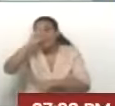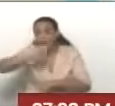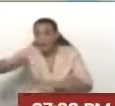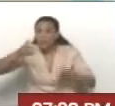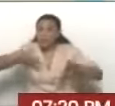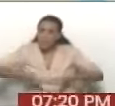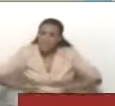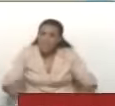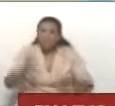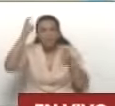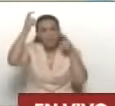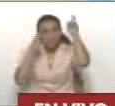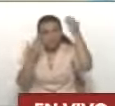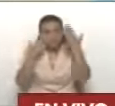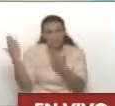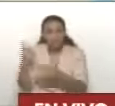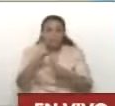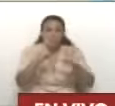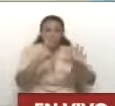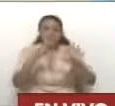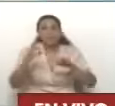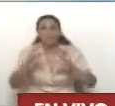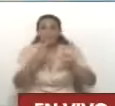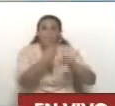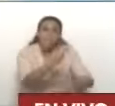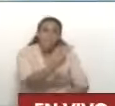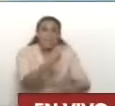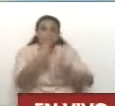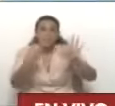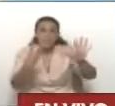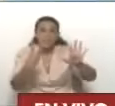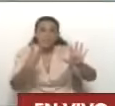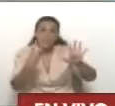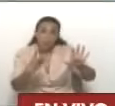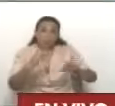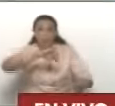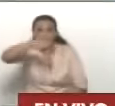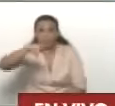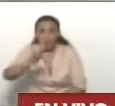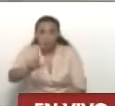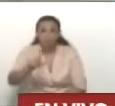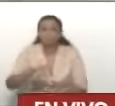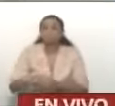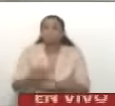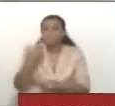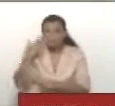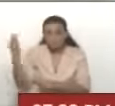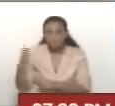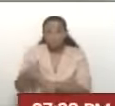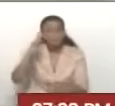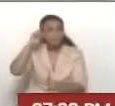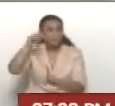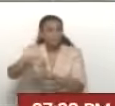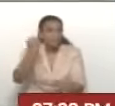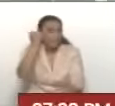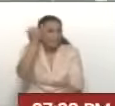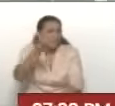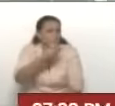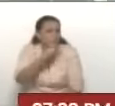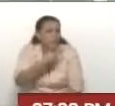del comandante Chávez el 28 de julio. 70 obras para Chávez. Una idea bonita.